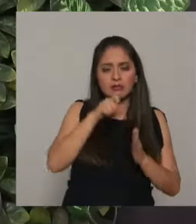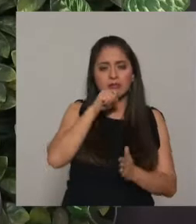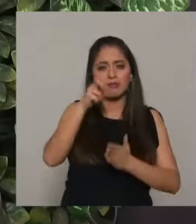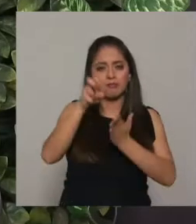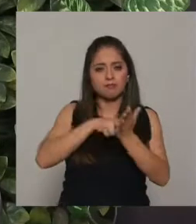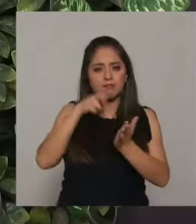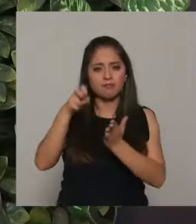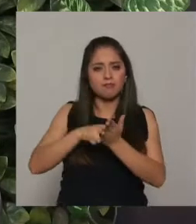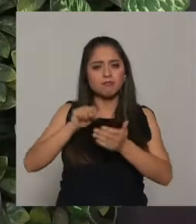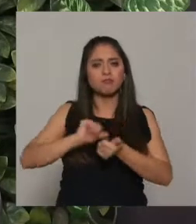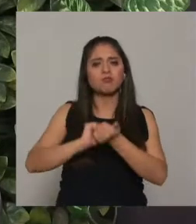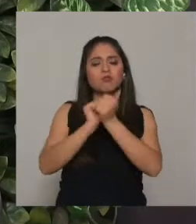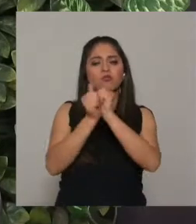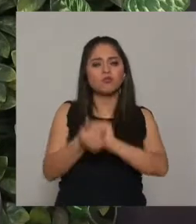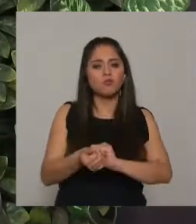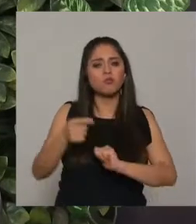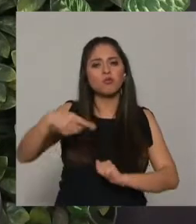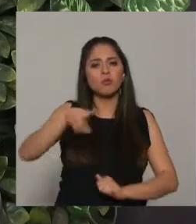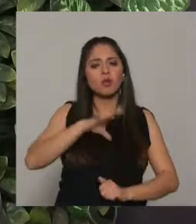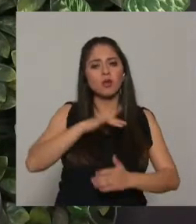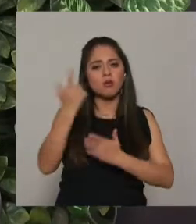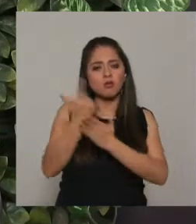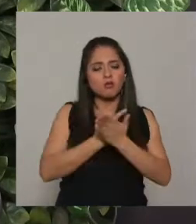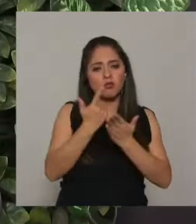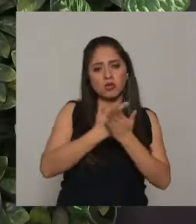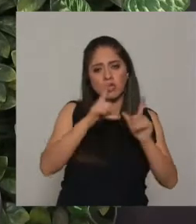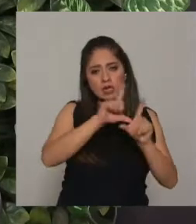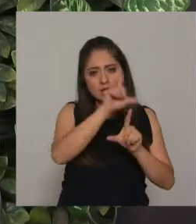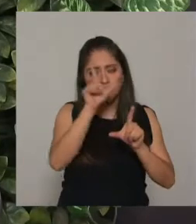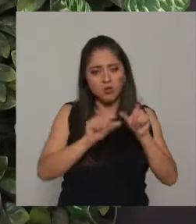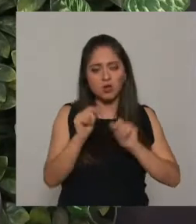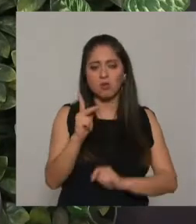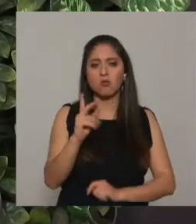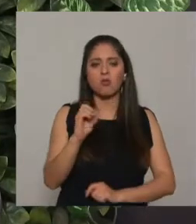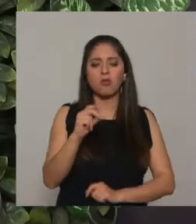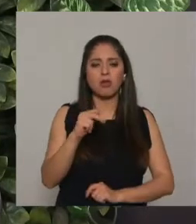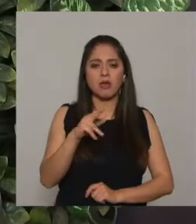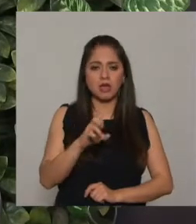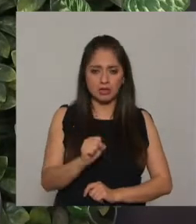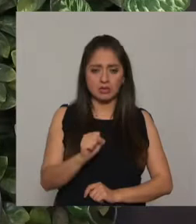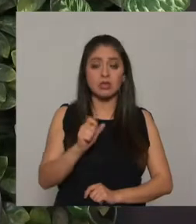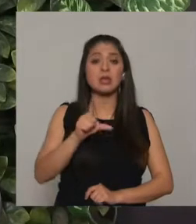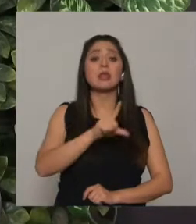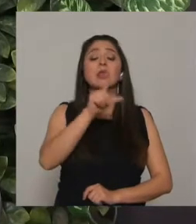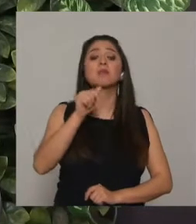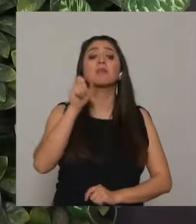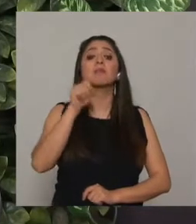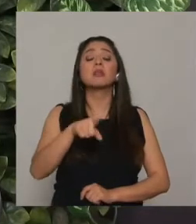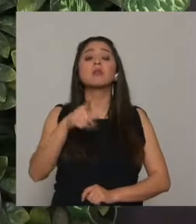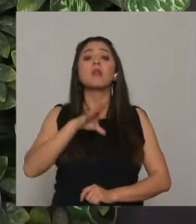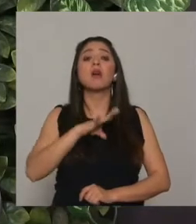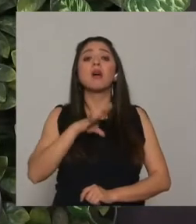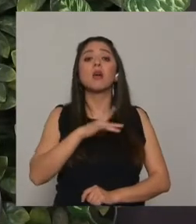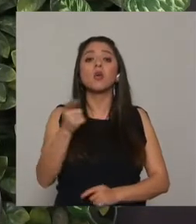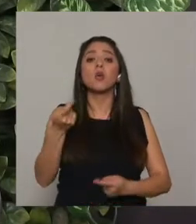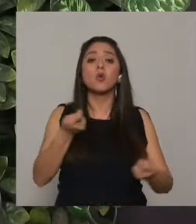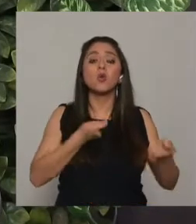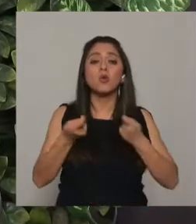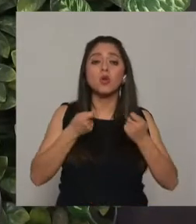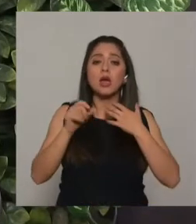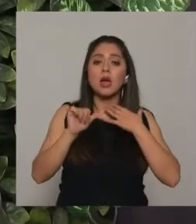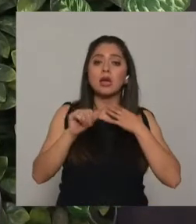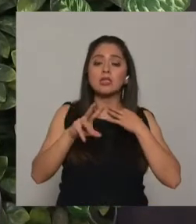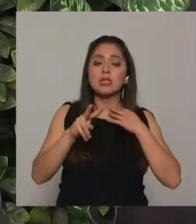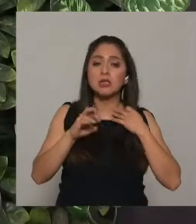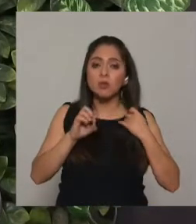modificación, otorgamiento de poderes. Hay un registro nacional de poderes, ¿sí? Y el propio control que lleva el Archivo General a